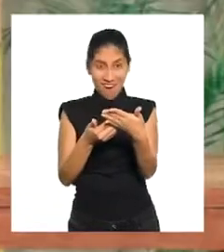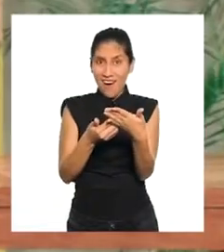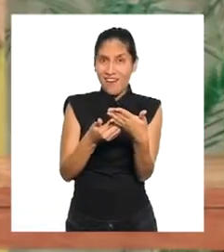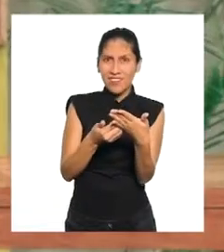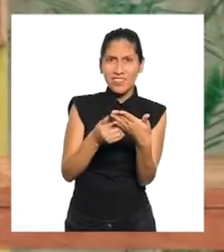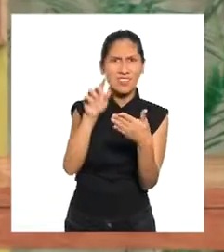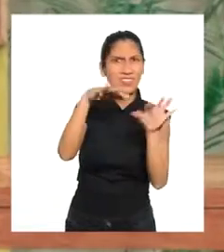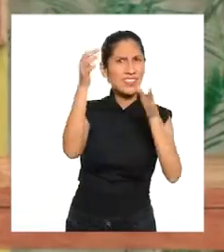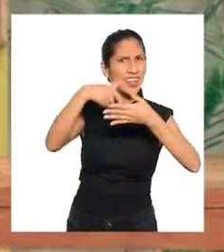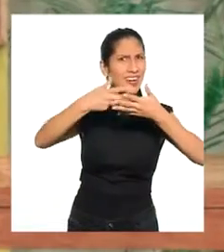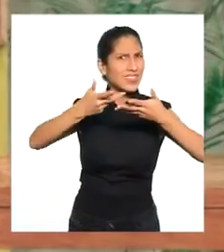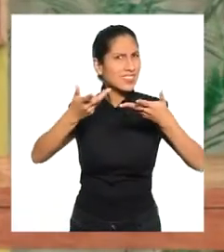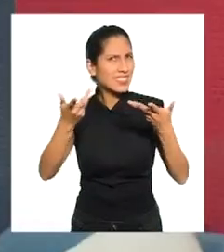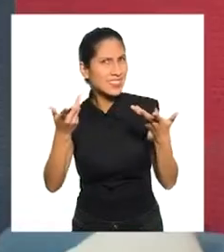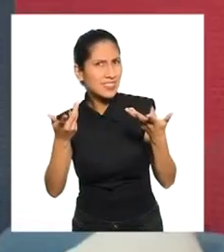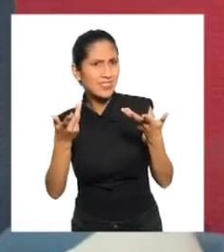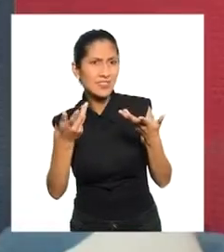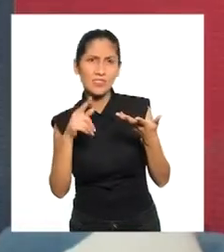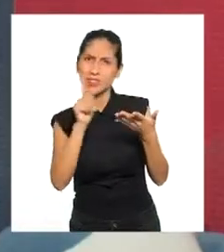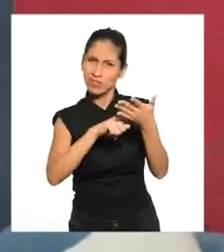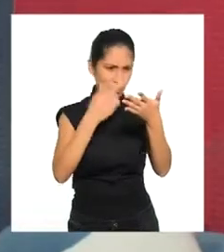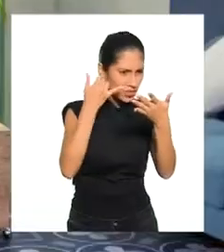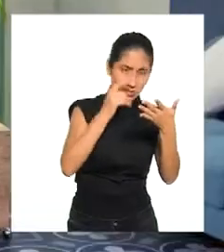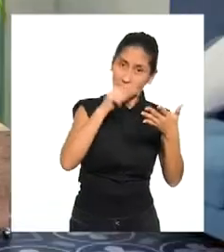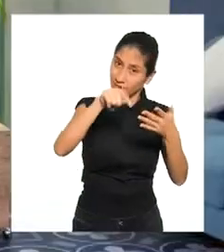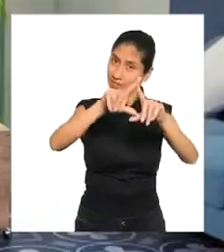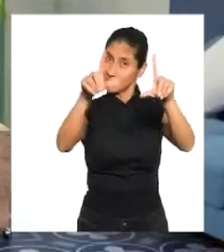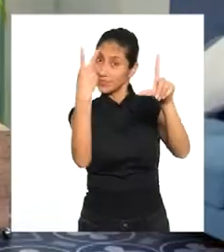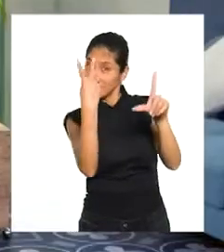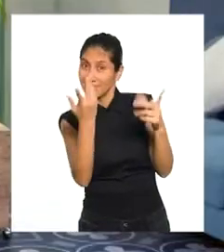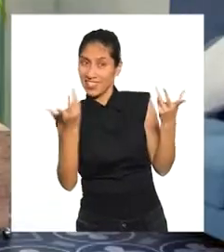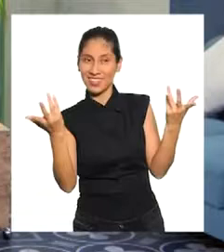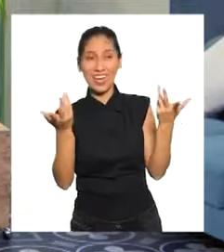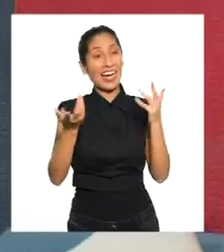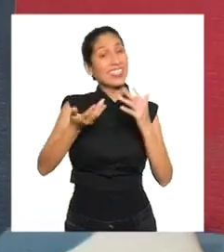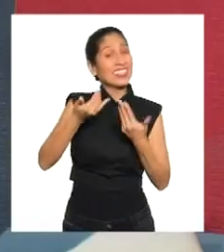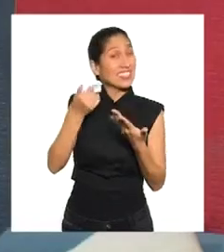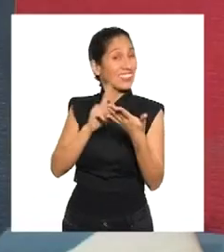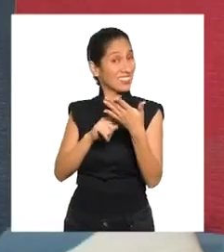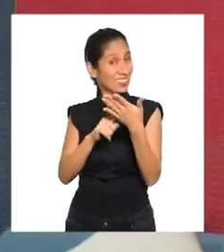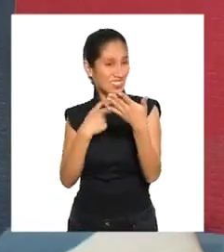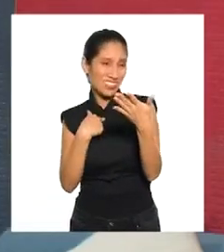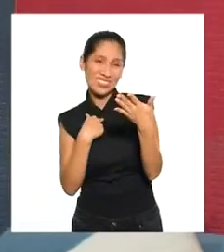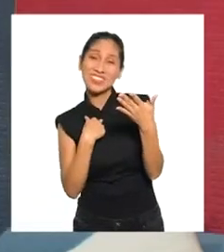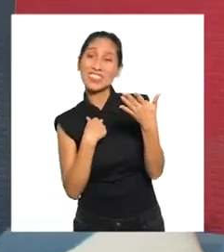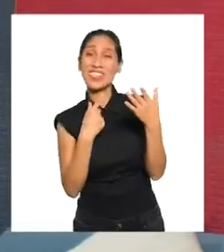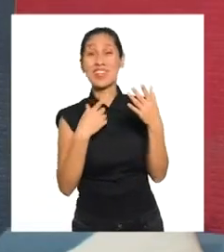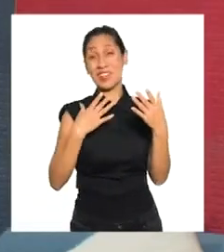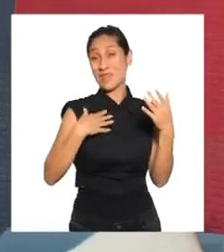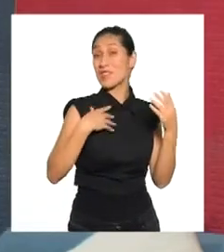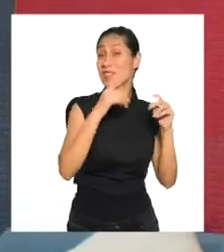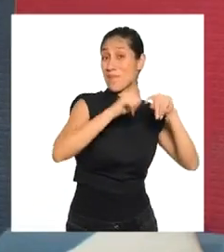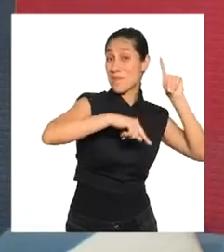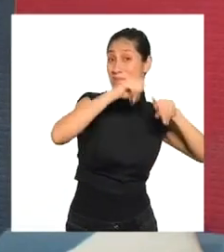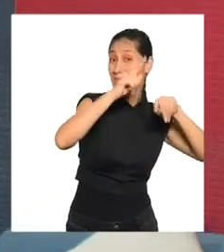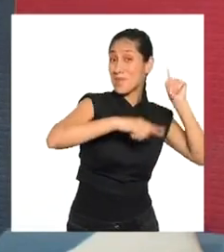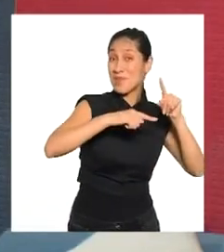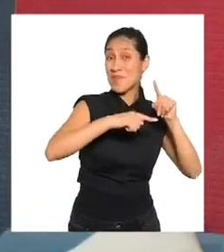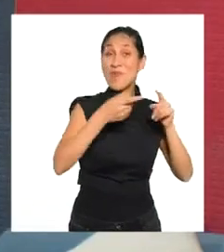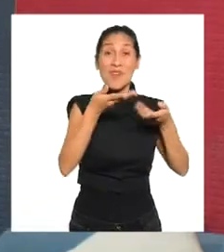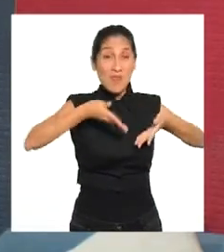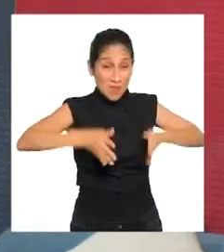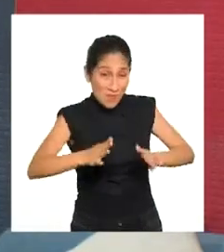Brigitte, ¿qué haces? ¿Qué haces mirando el celular? ¿No ves que estamos al aire? Ay, es que estoy viendo las fotos de las gemelas de mi prima que acaban de